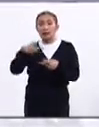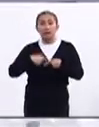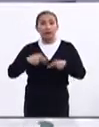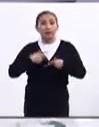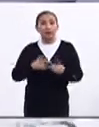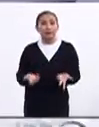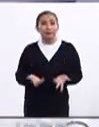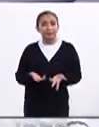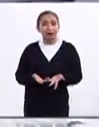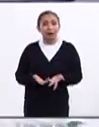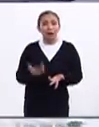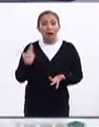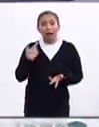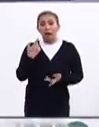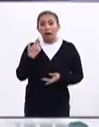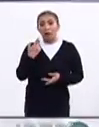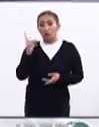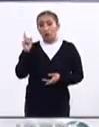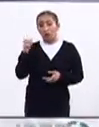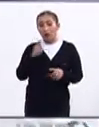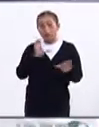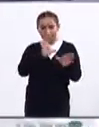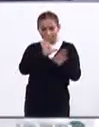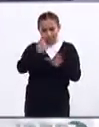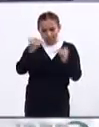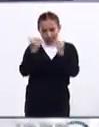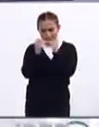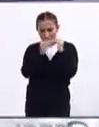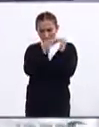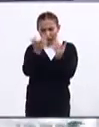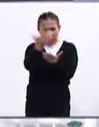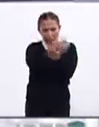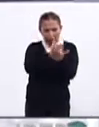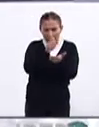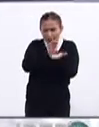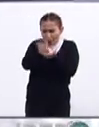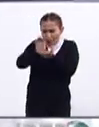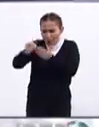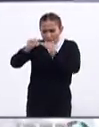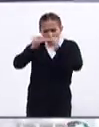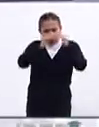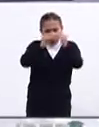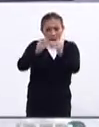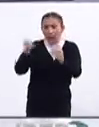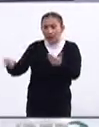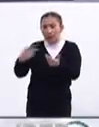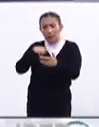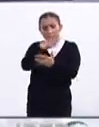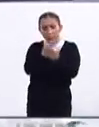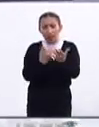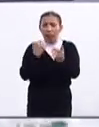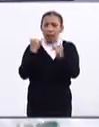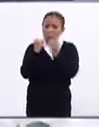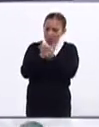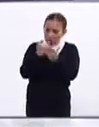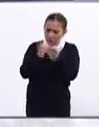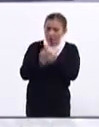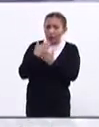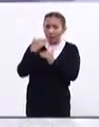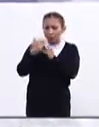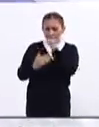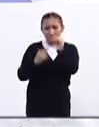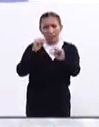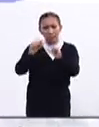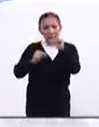Es decir, una distribución equitativa del ingreso, la aplicación de políticas fiscales progresivas, es